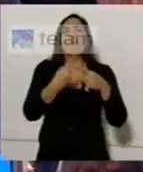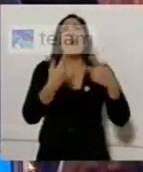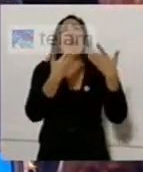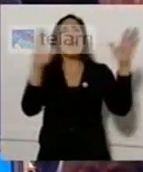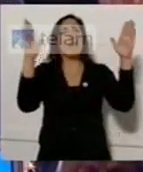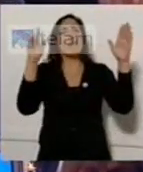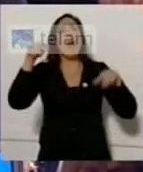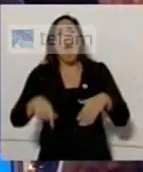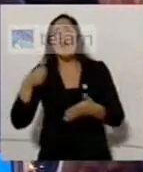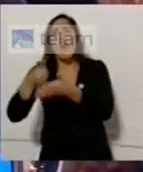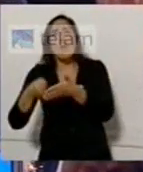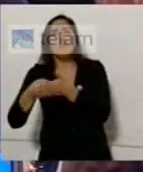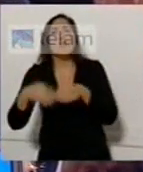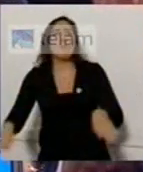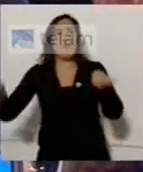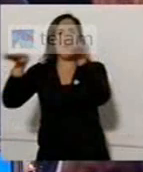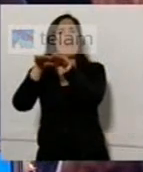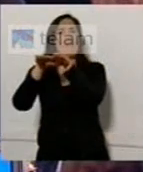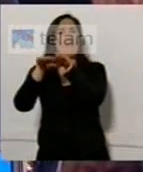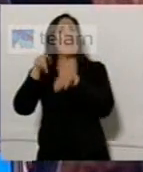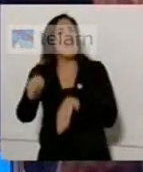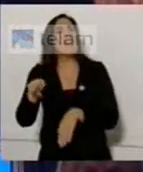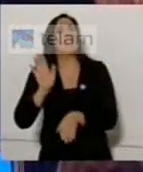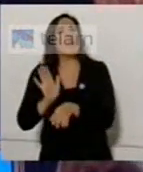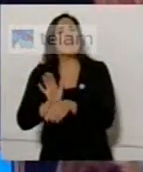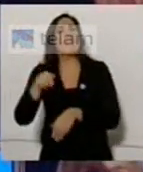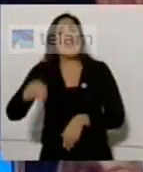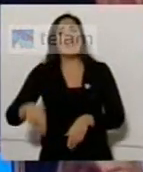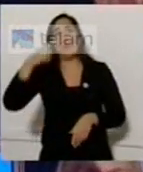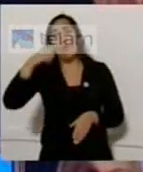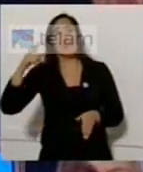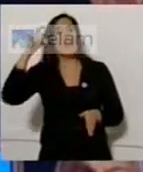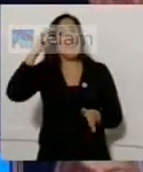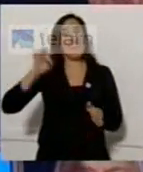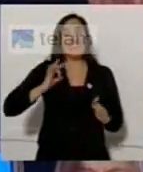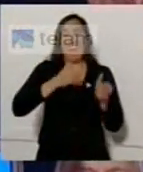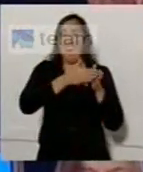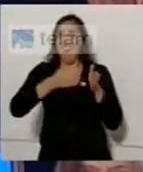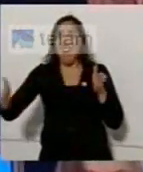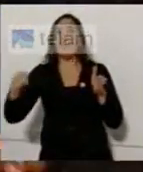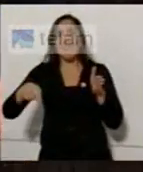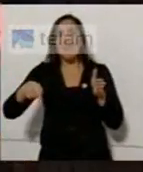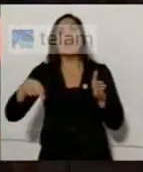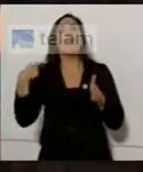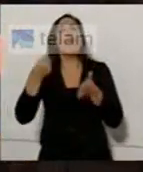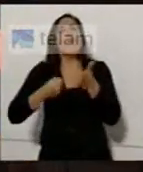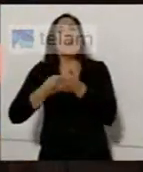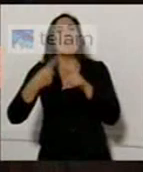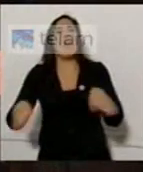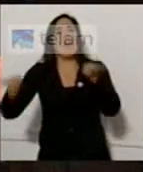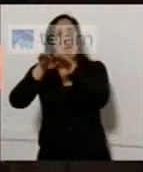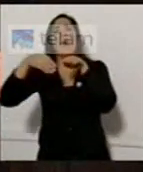la igualdad, que es el gran signo de esta década y de las que vendrán.